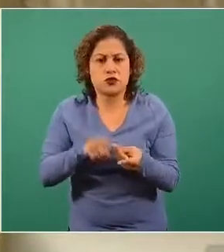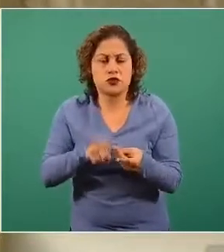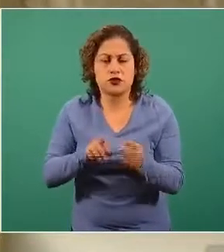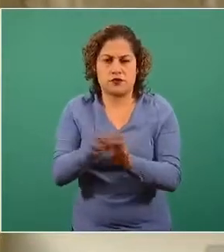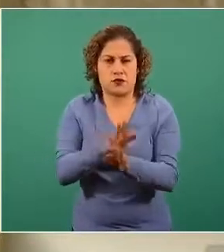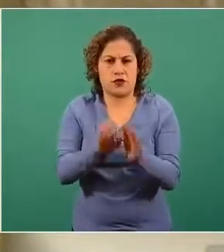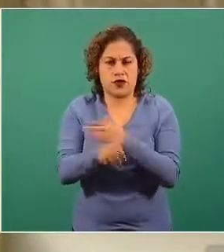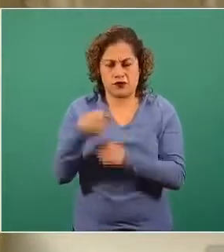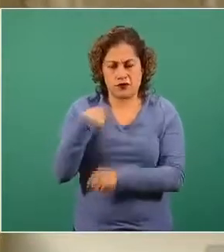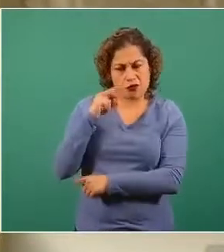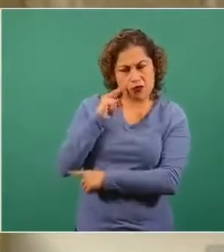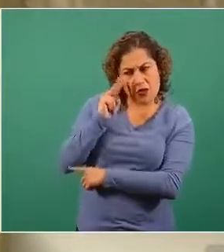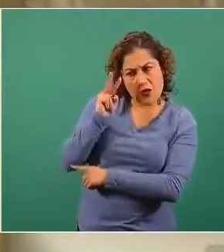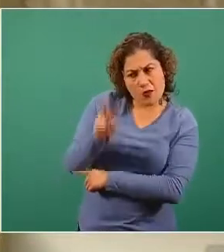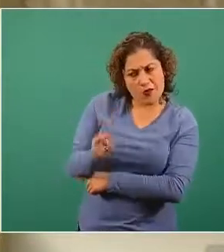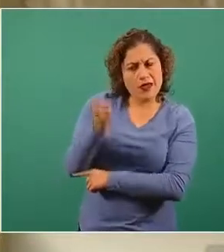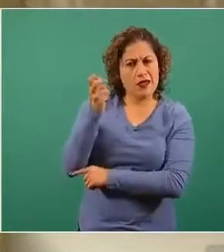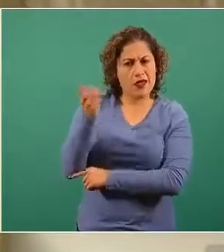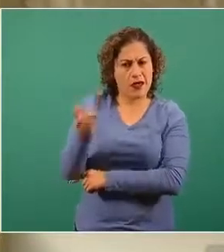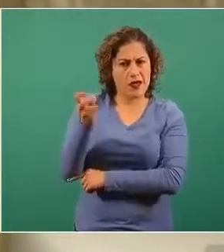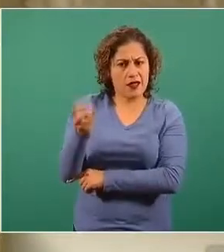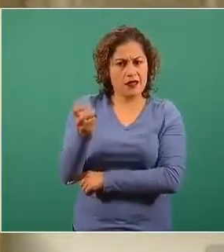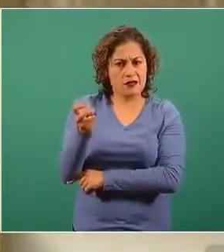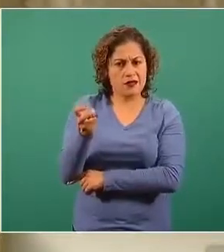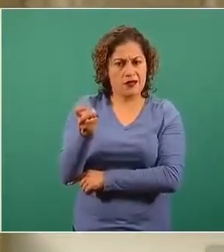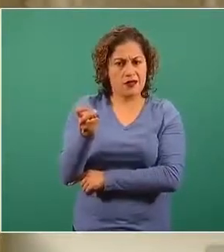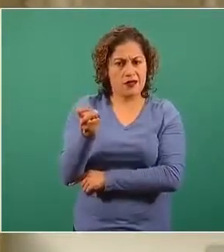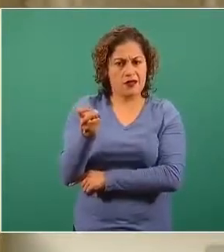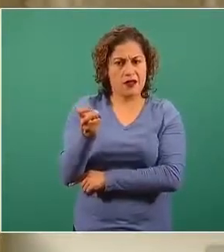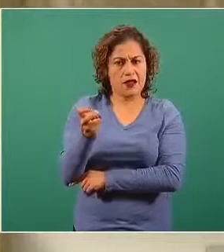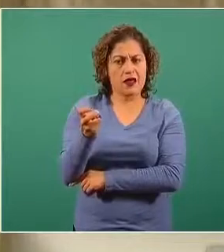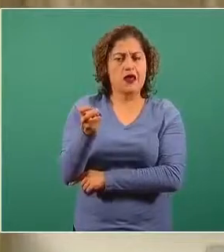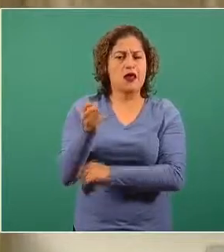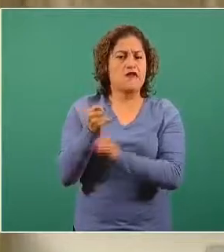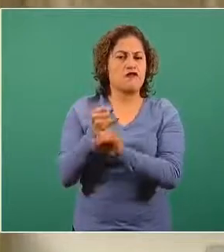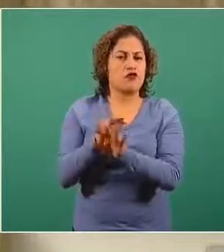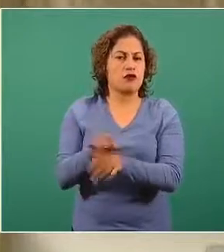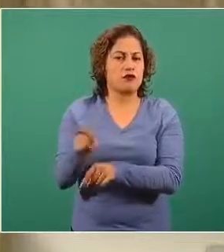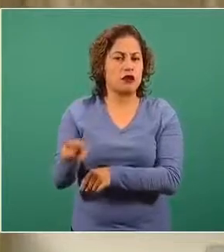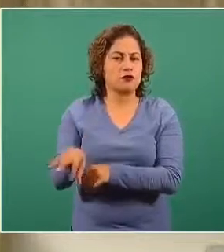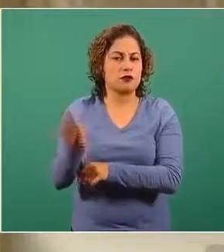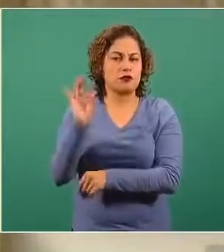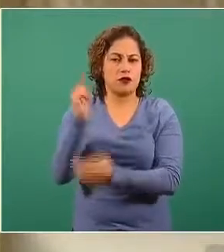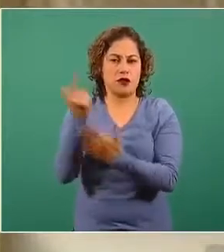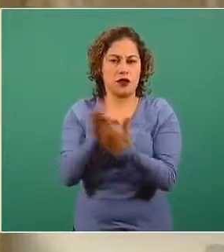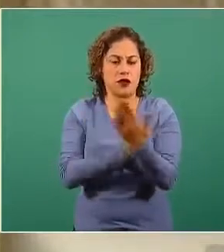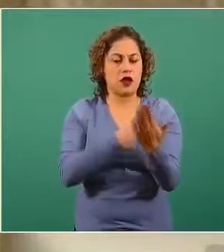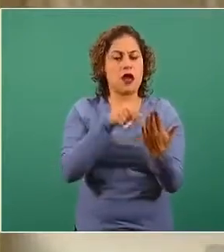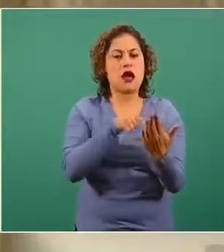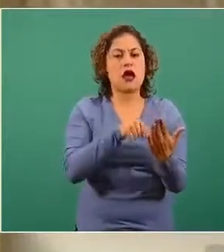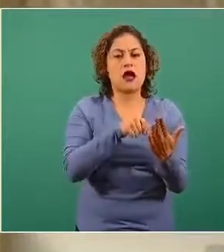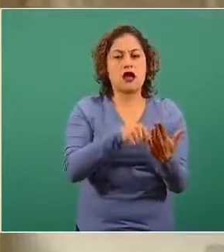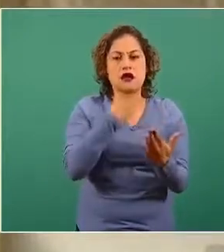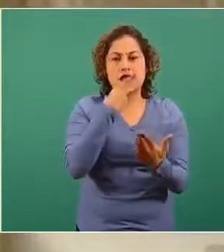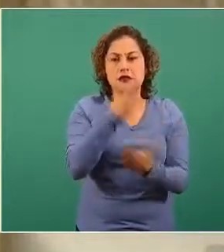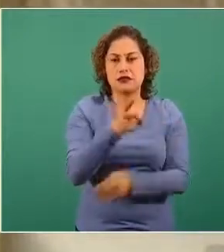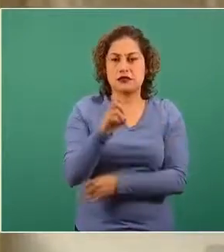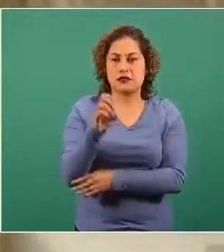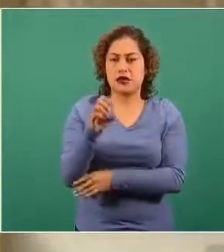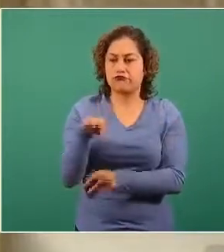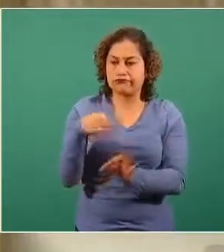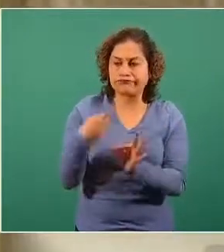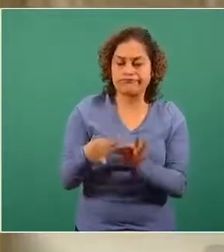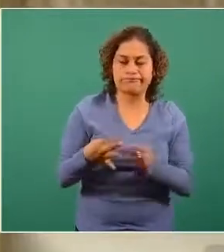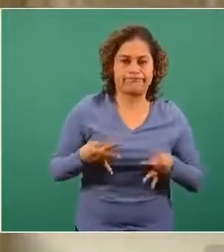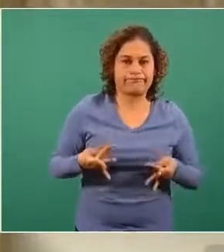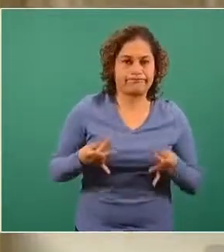comunicación que mencionó, dio una lista, por ejemplo, de eficacia, los países de donde venía